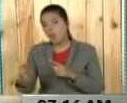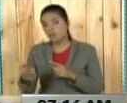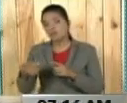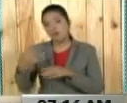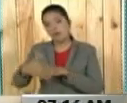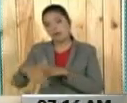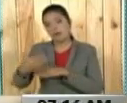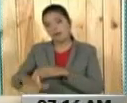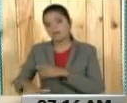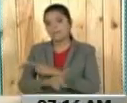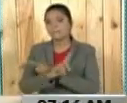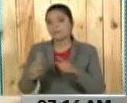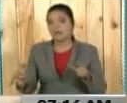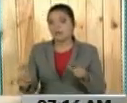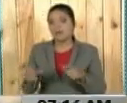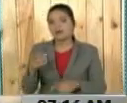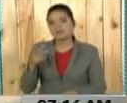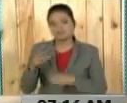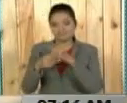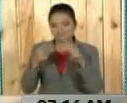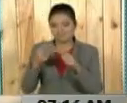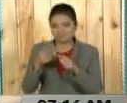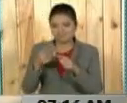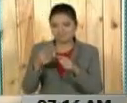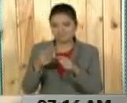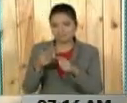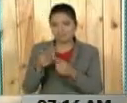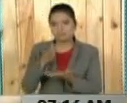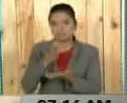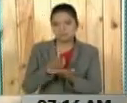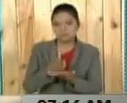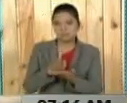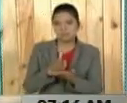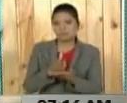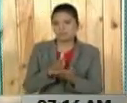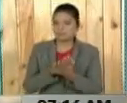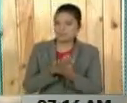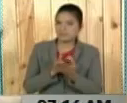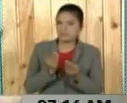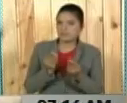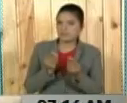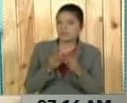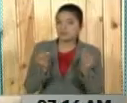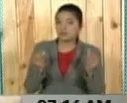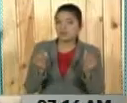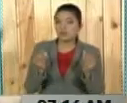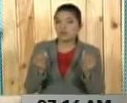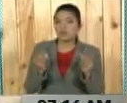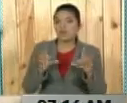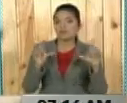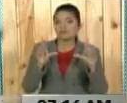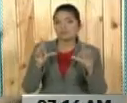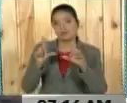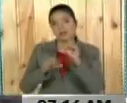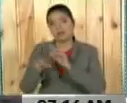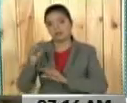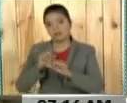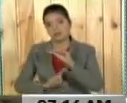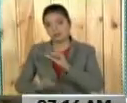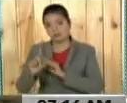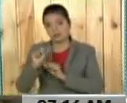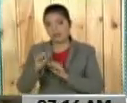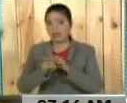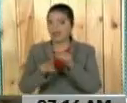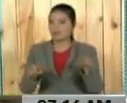y, por supuesto, el frente de batalla transmediático. Cuando digo transmediático, son los medios tradicionales y las redes sociales. Entonces, ellos no